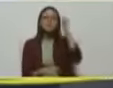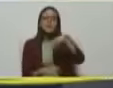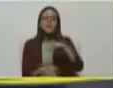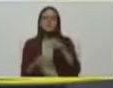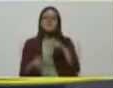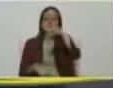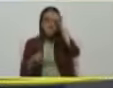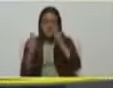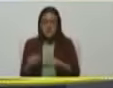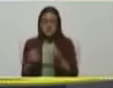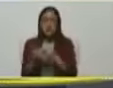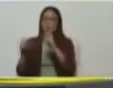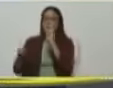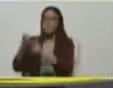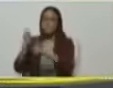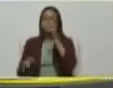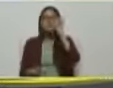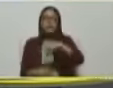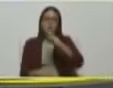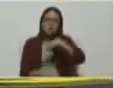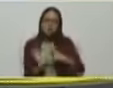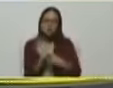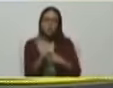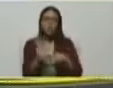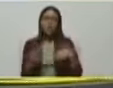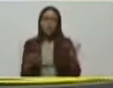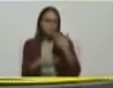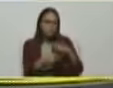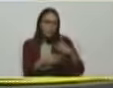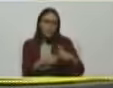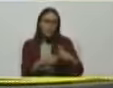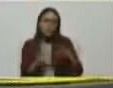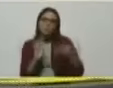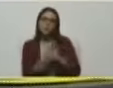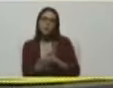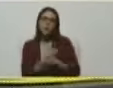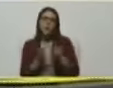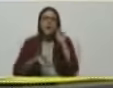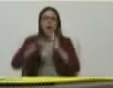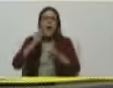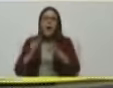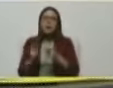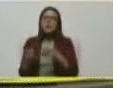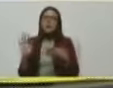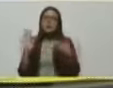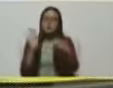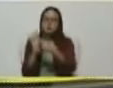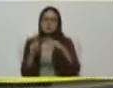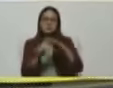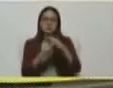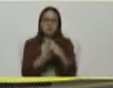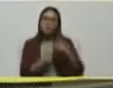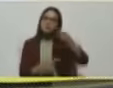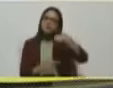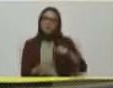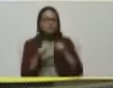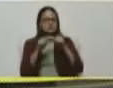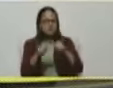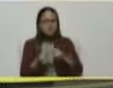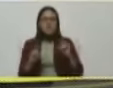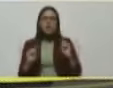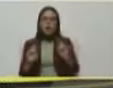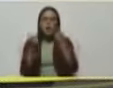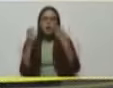y Tobago, demostramos que a pesar de algunas limitaciones, adversidades, nosotros siempre logramos la